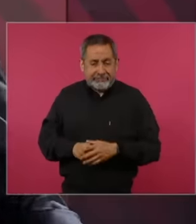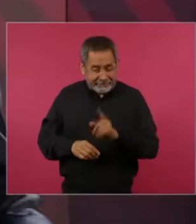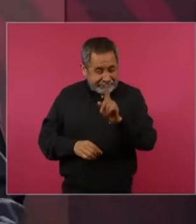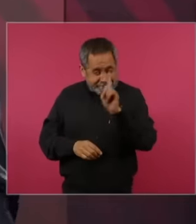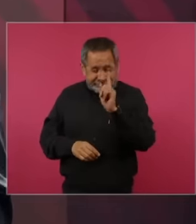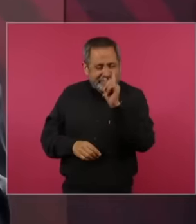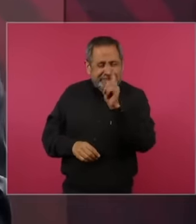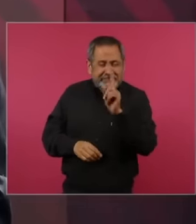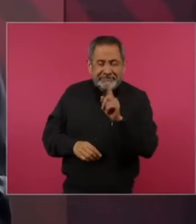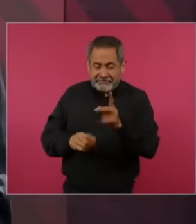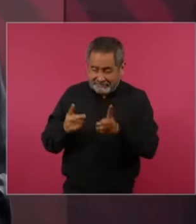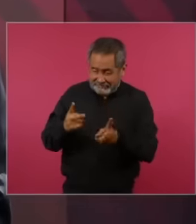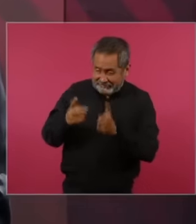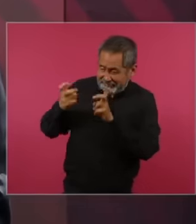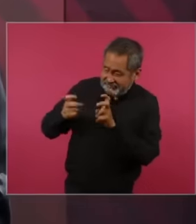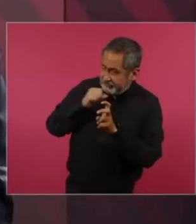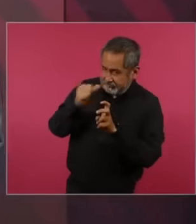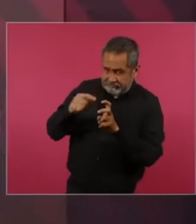robar